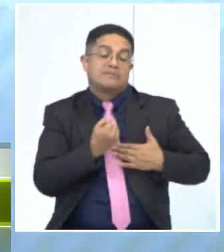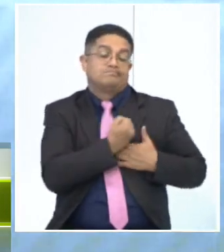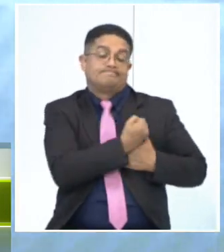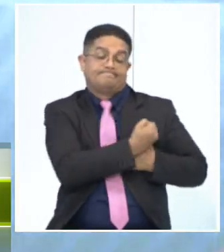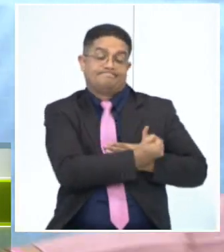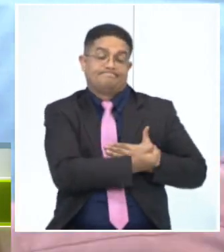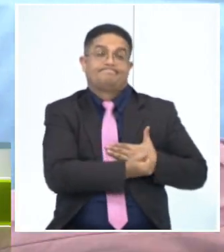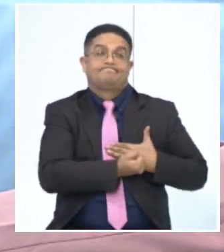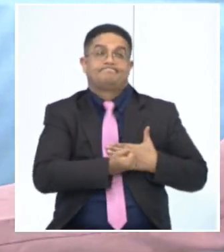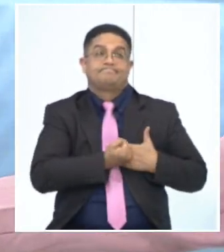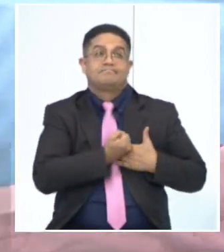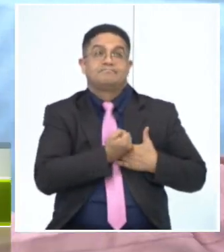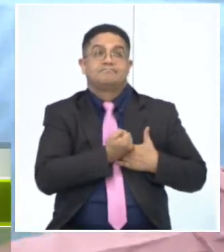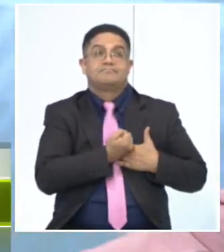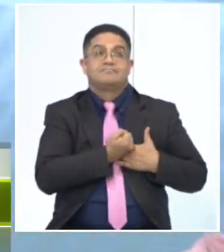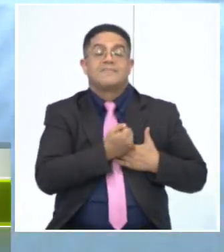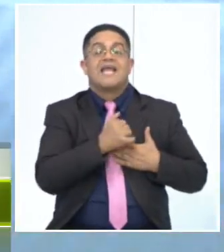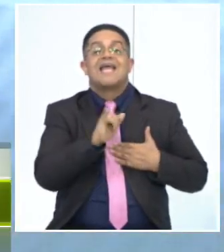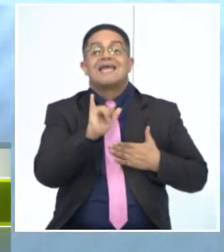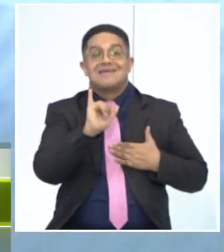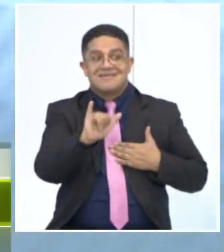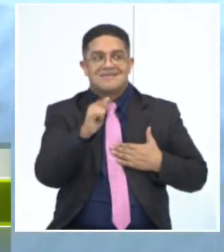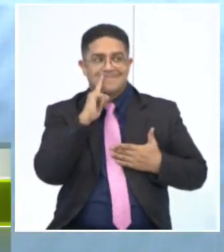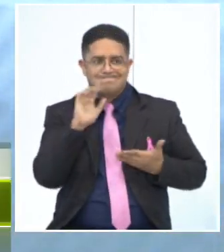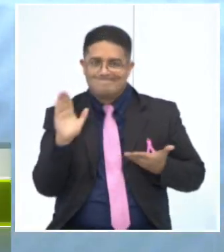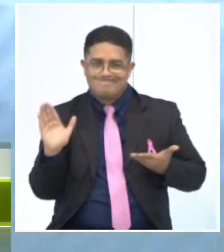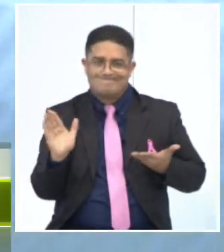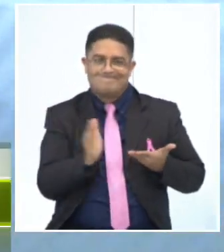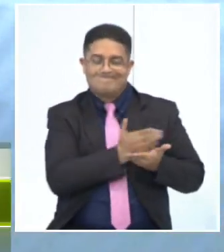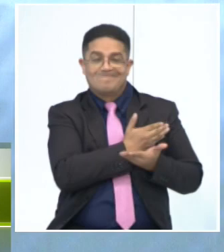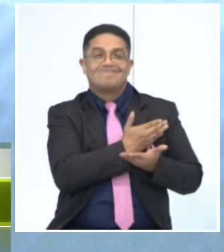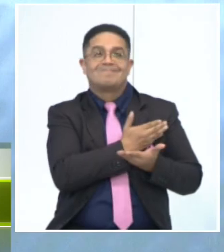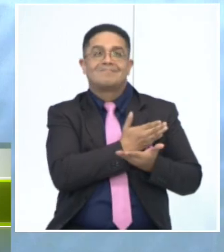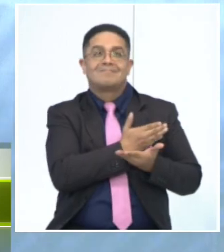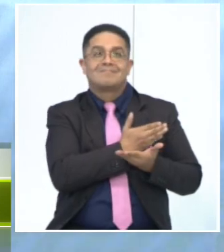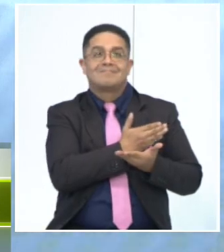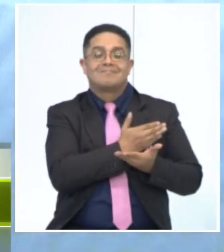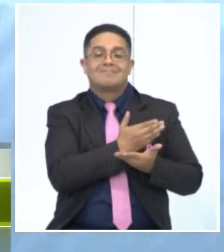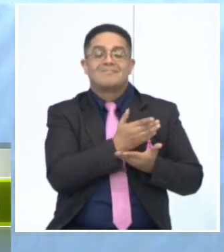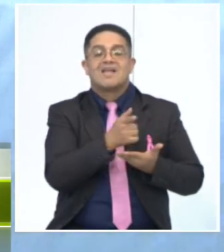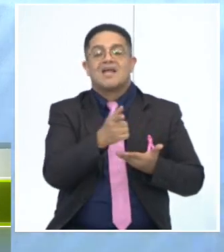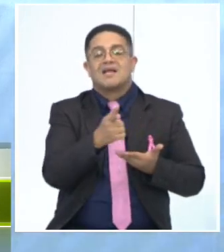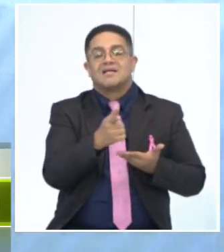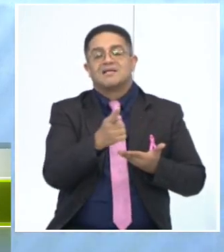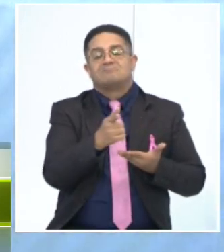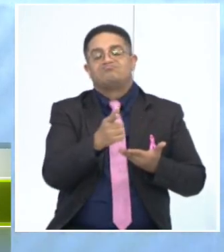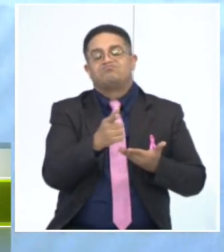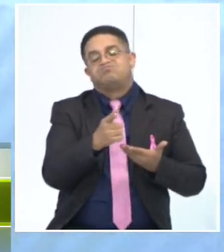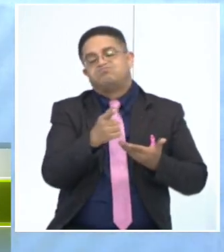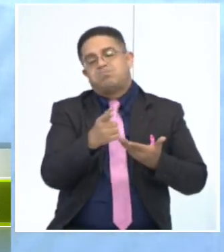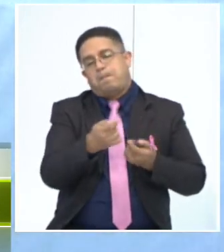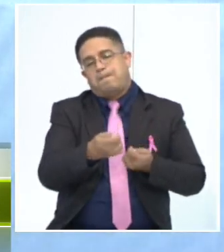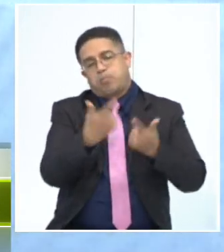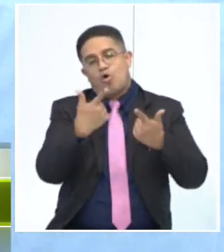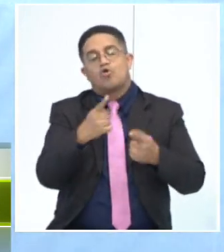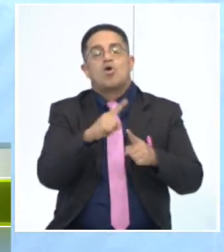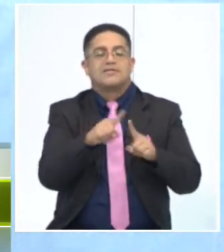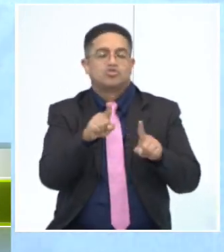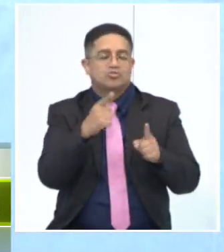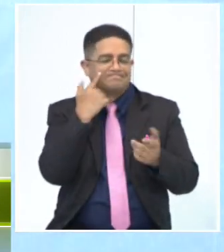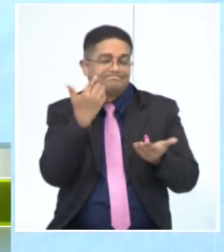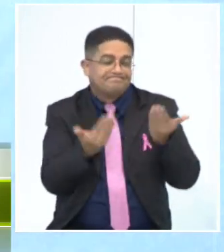muy alta y la sustitución de tejido mamario por tejido graso es escasa. Entonces, para que haya un contraste y poder ver